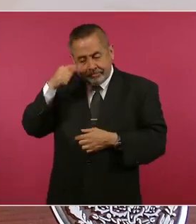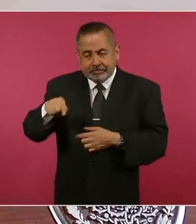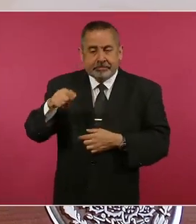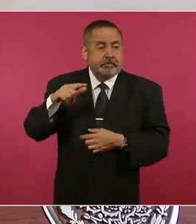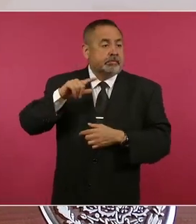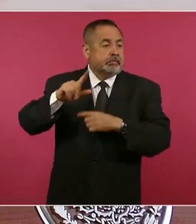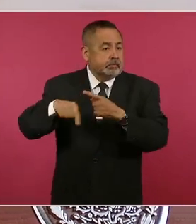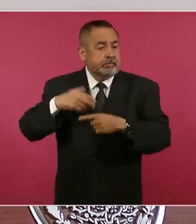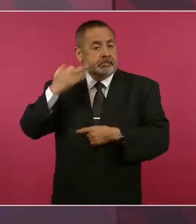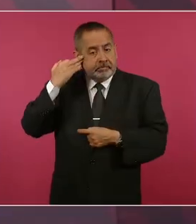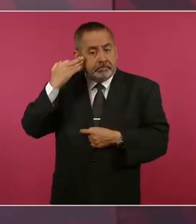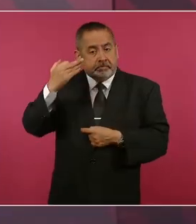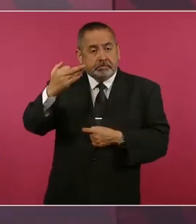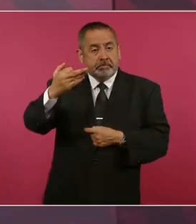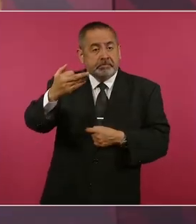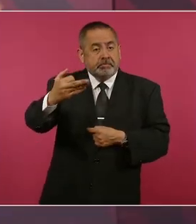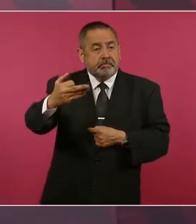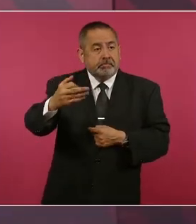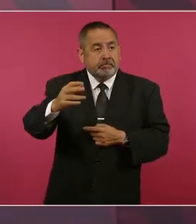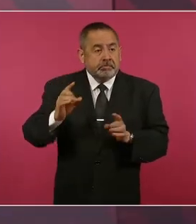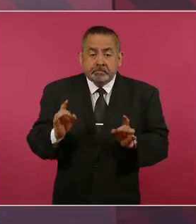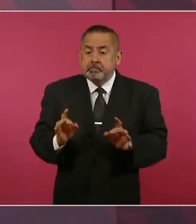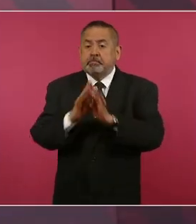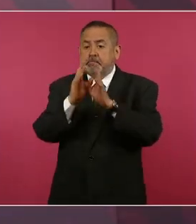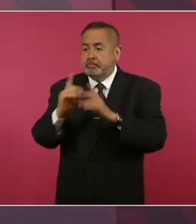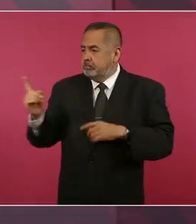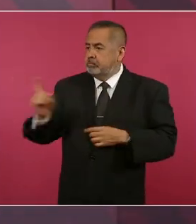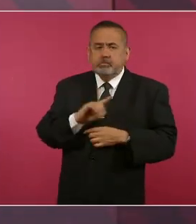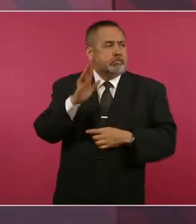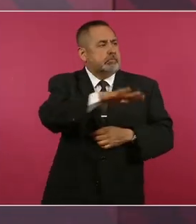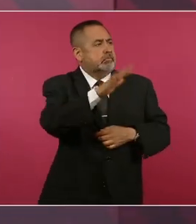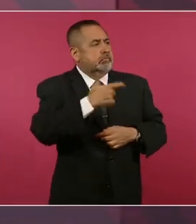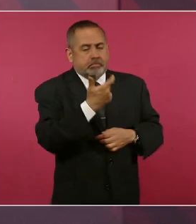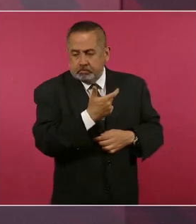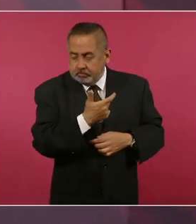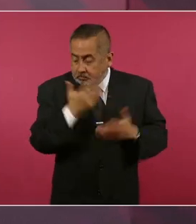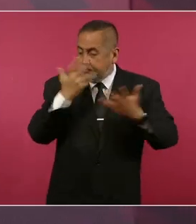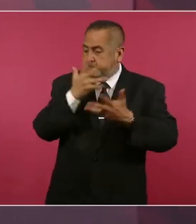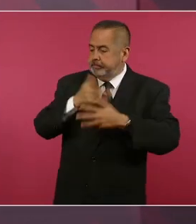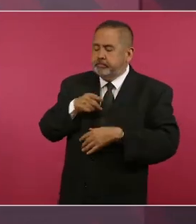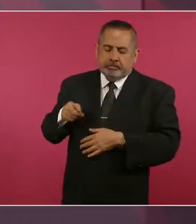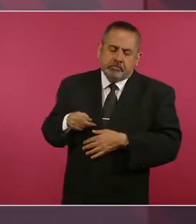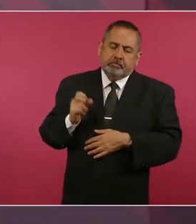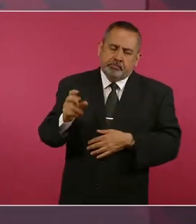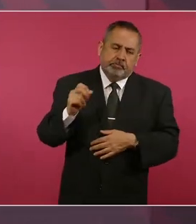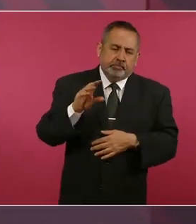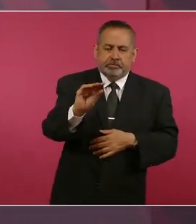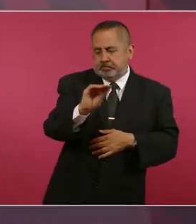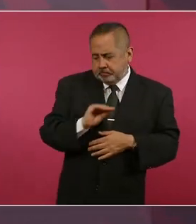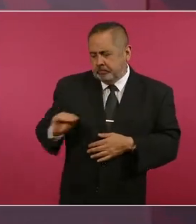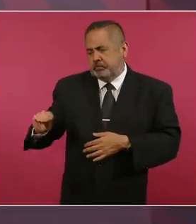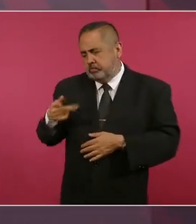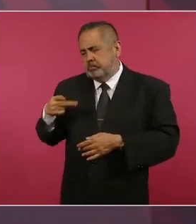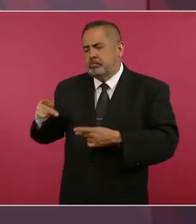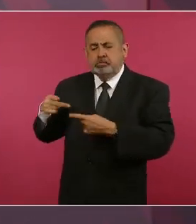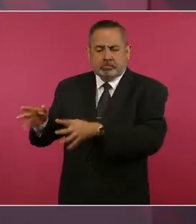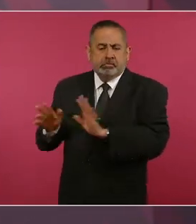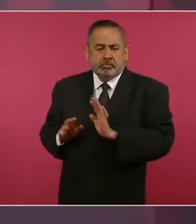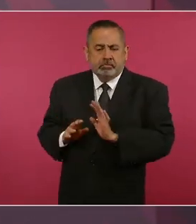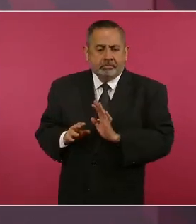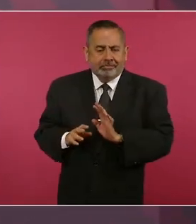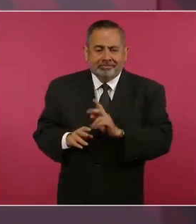el tiempo y un trabajador lo reclama, se le entregue. Pero no dejar los